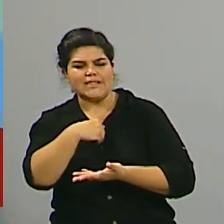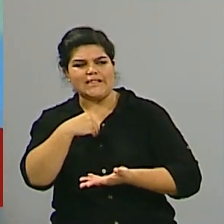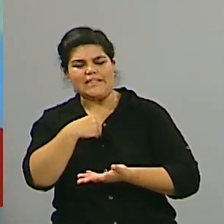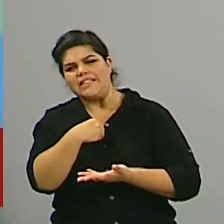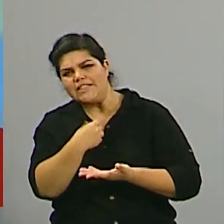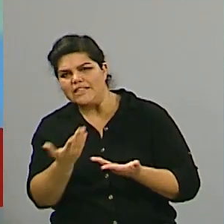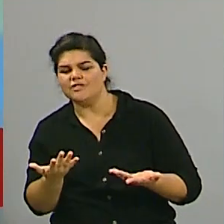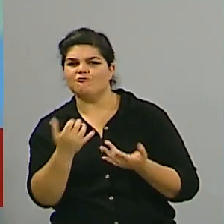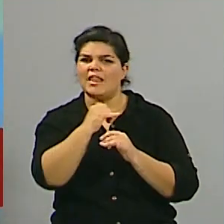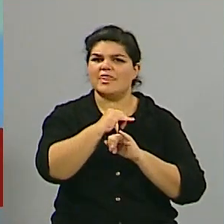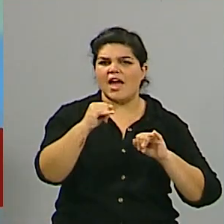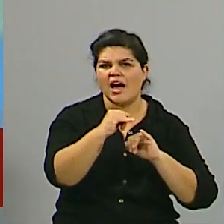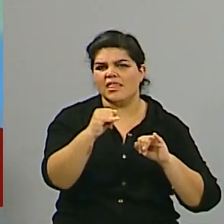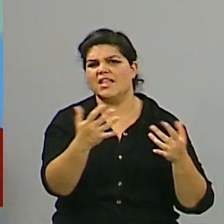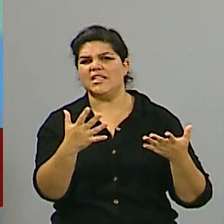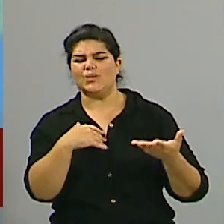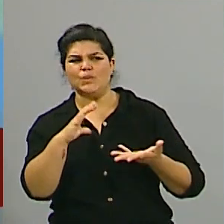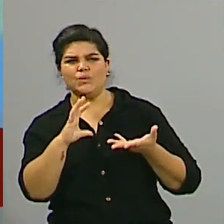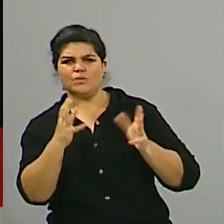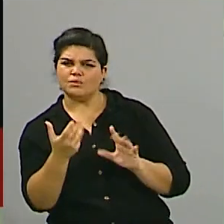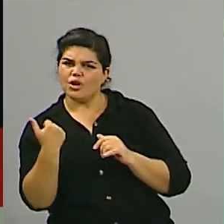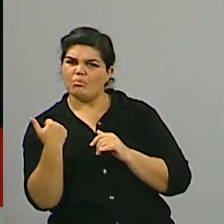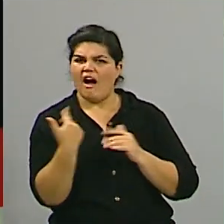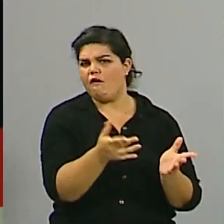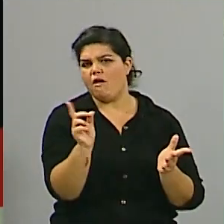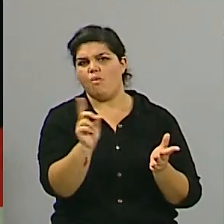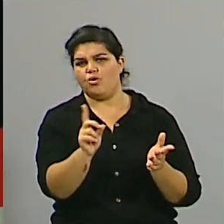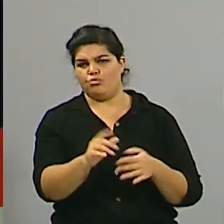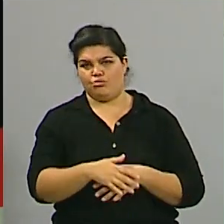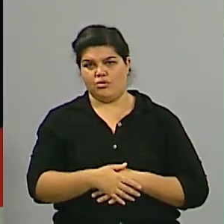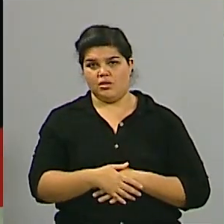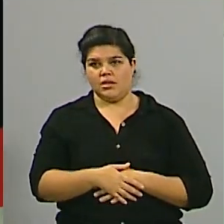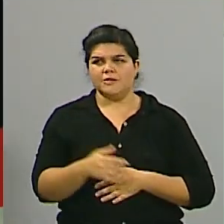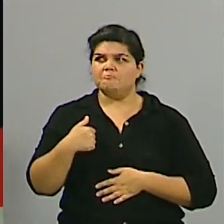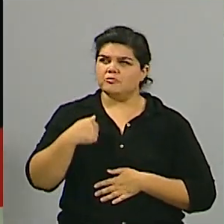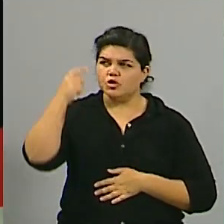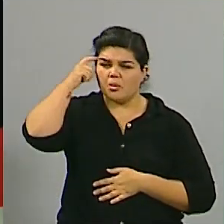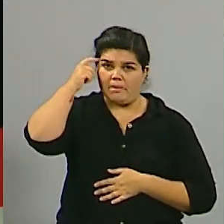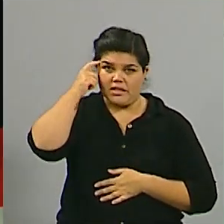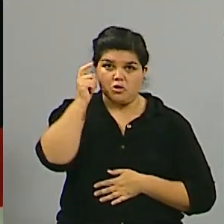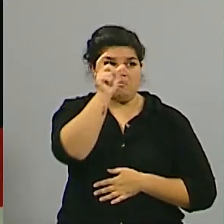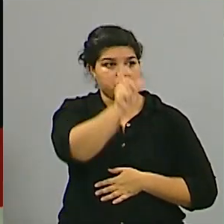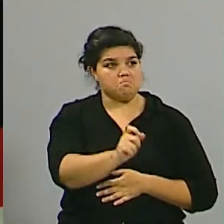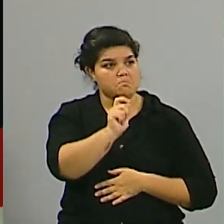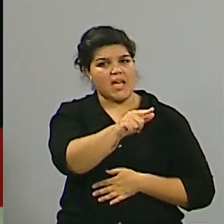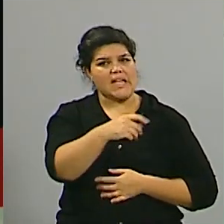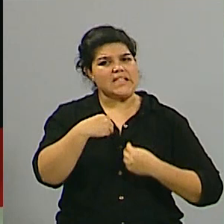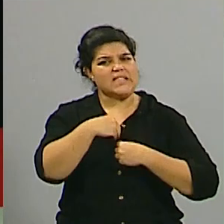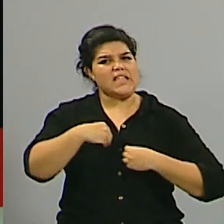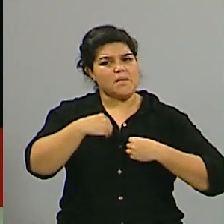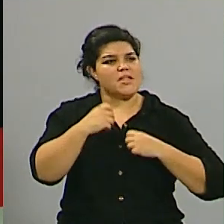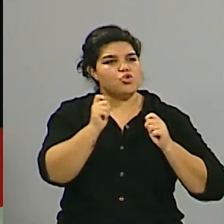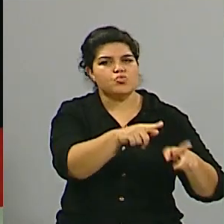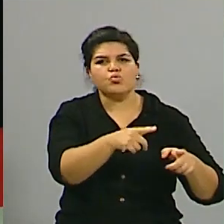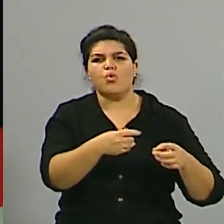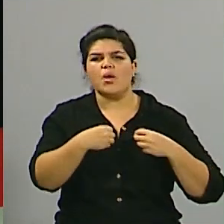vez, se me ocurre pensar triste Alberto Fernández, cuando ha tenido una gestión que no ha sido mala. De hecho,